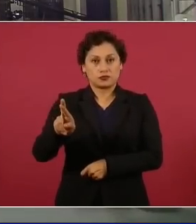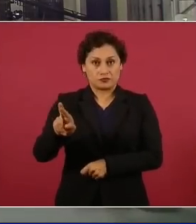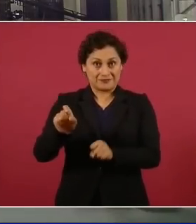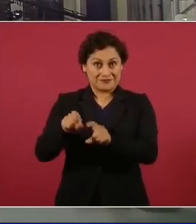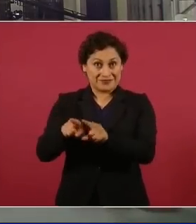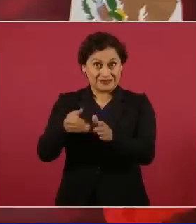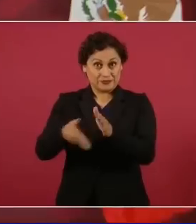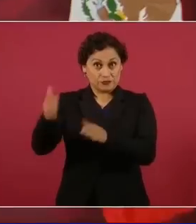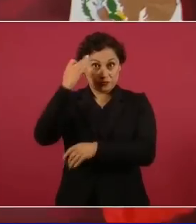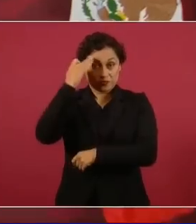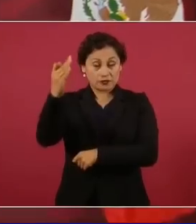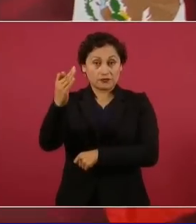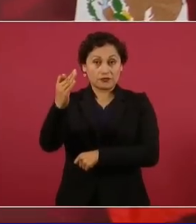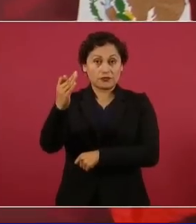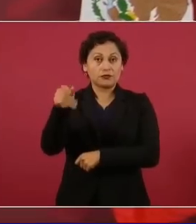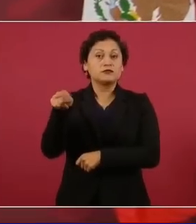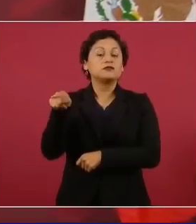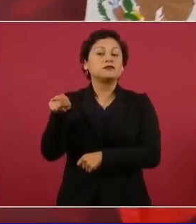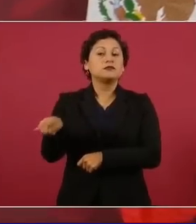tenía